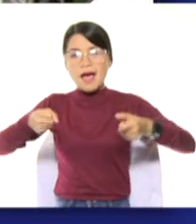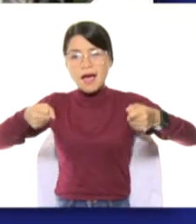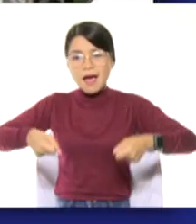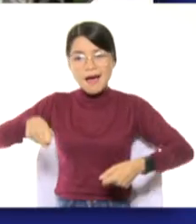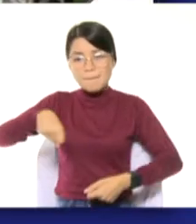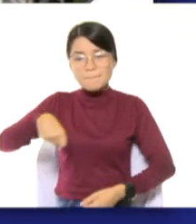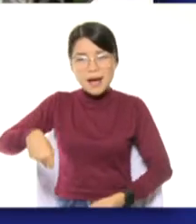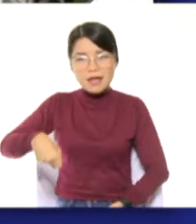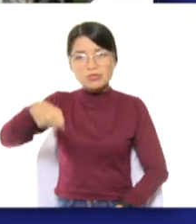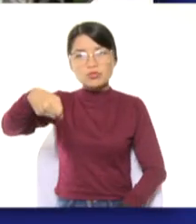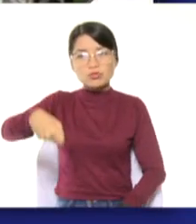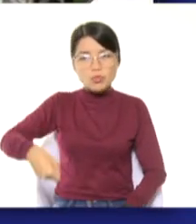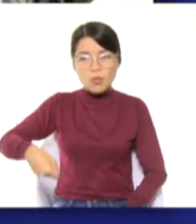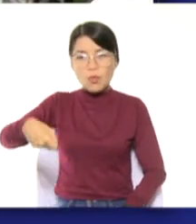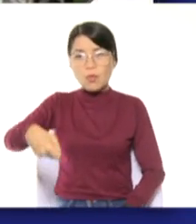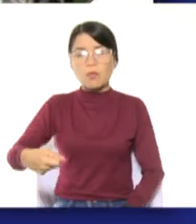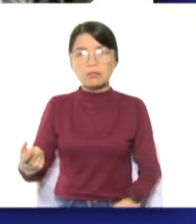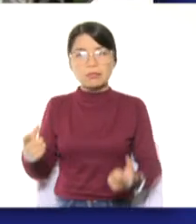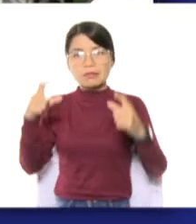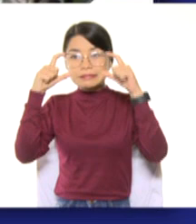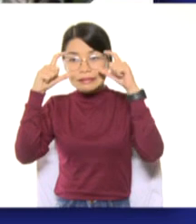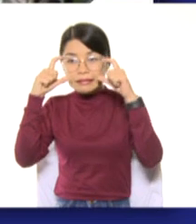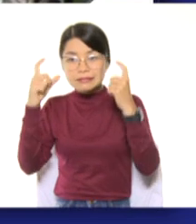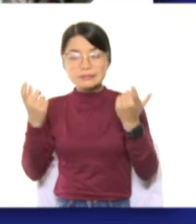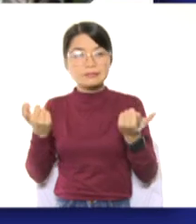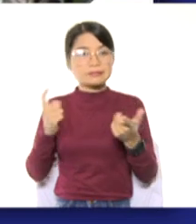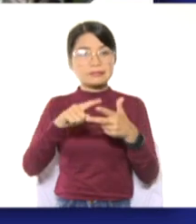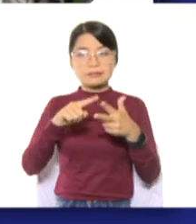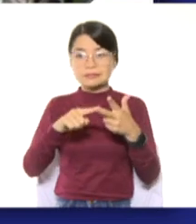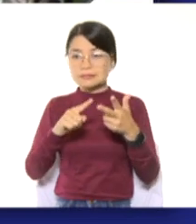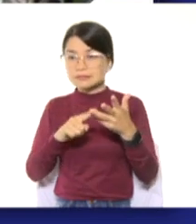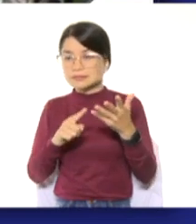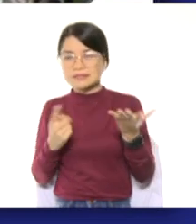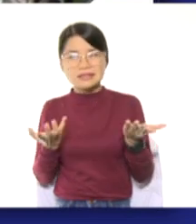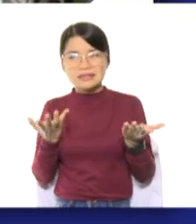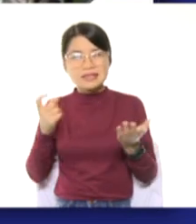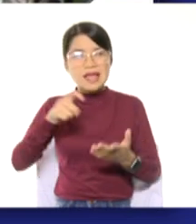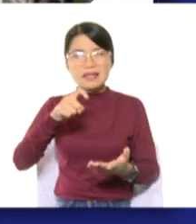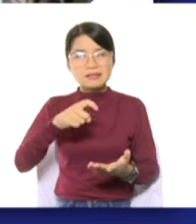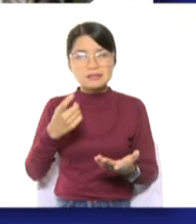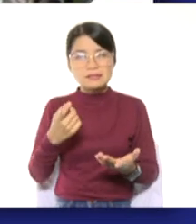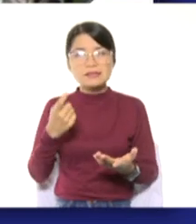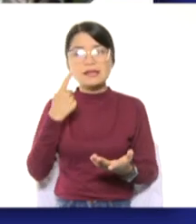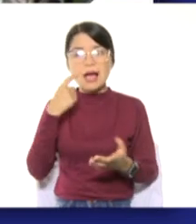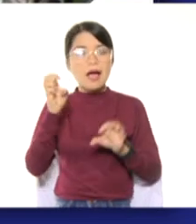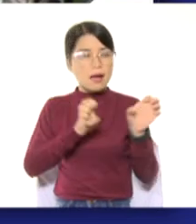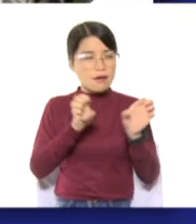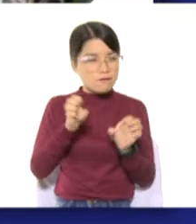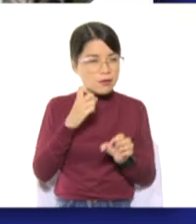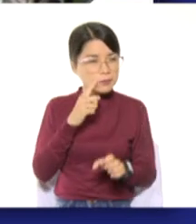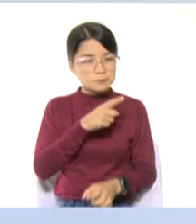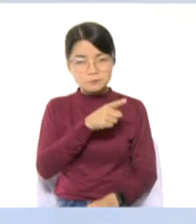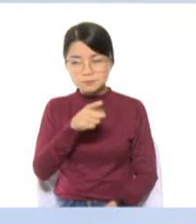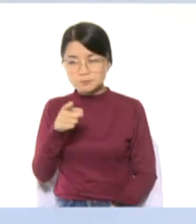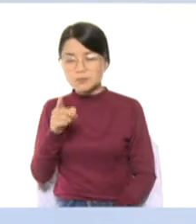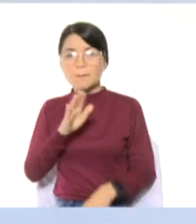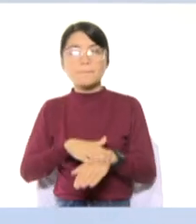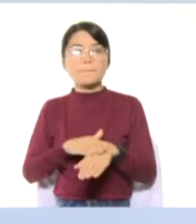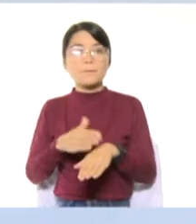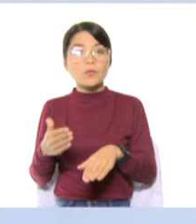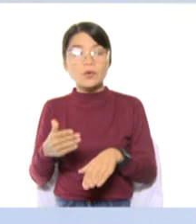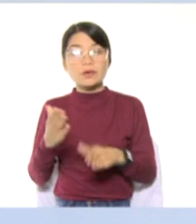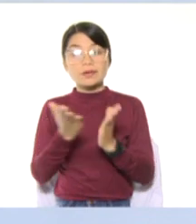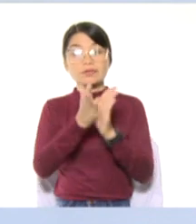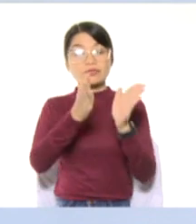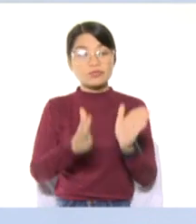al bastón. Estamos haciendo referencia a eso porque ¿qué es lo que necesitamos? Necesitamos la mayor independencia y